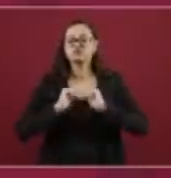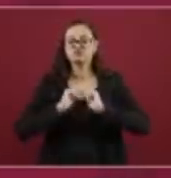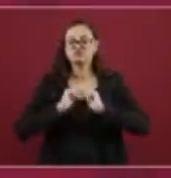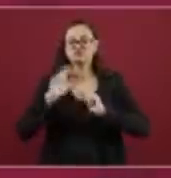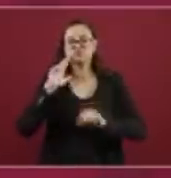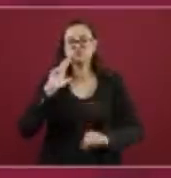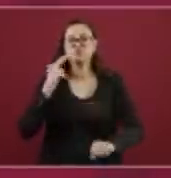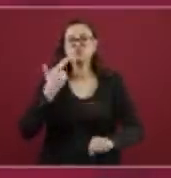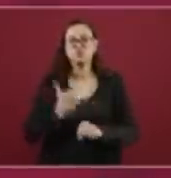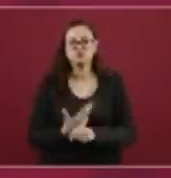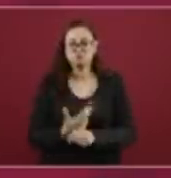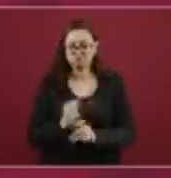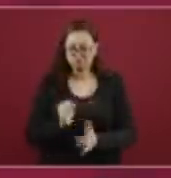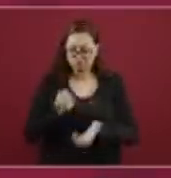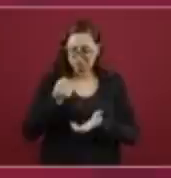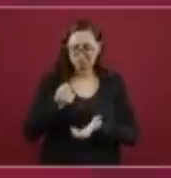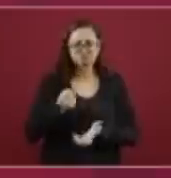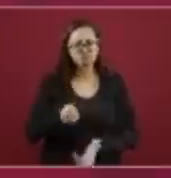los apoyos,